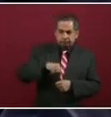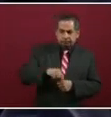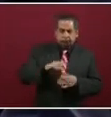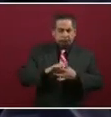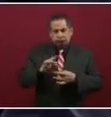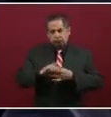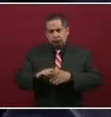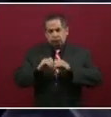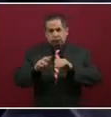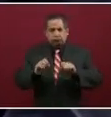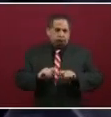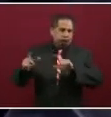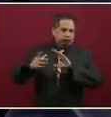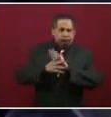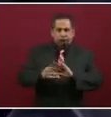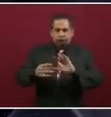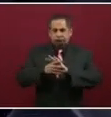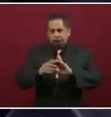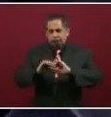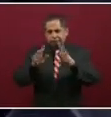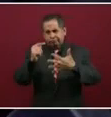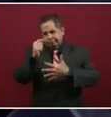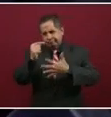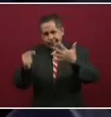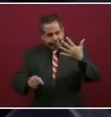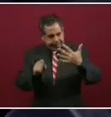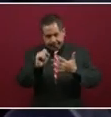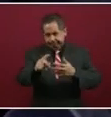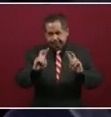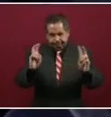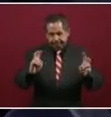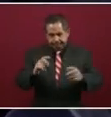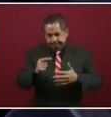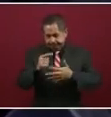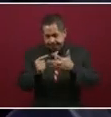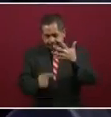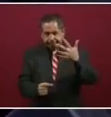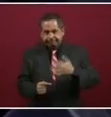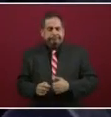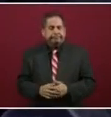exposición completa sobre este tema,